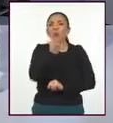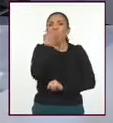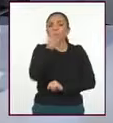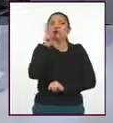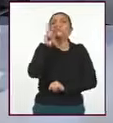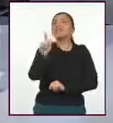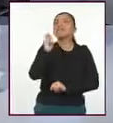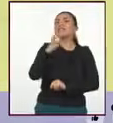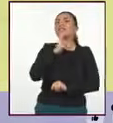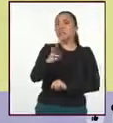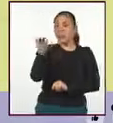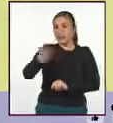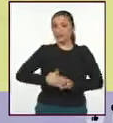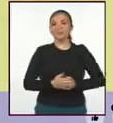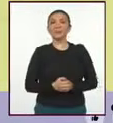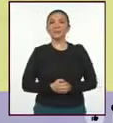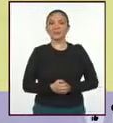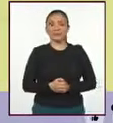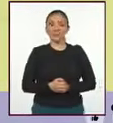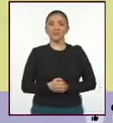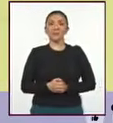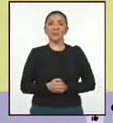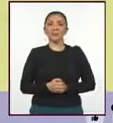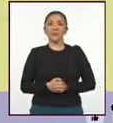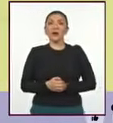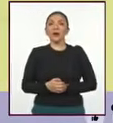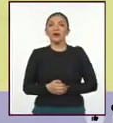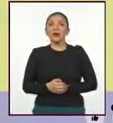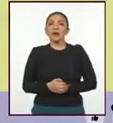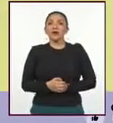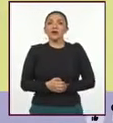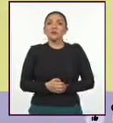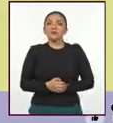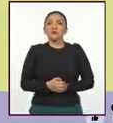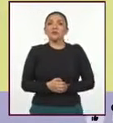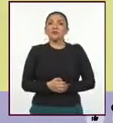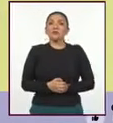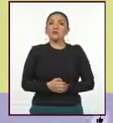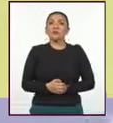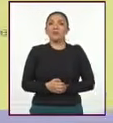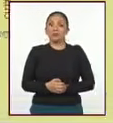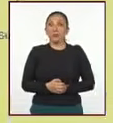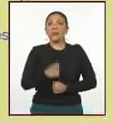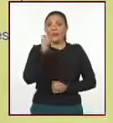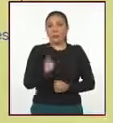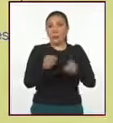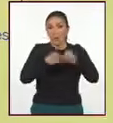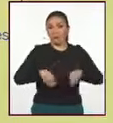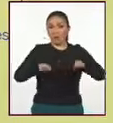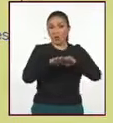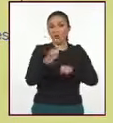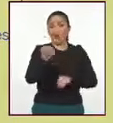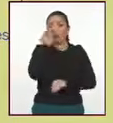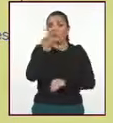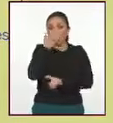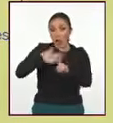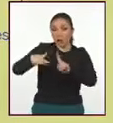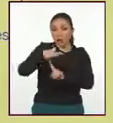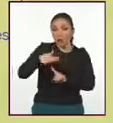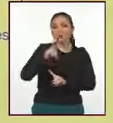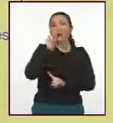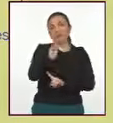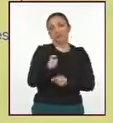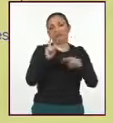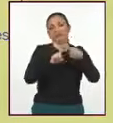nos dijeron. Tenemos como respuestas que elementos importantes del contexto escolar son la